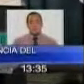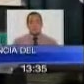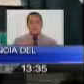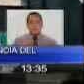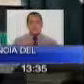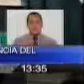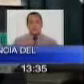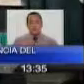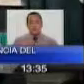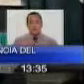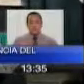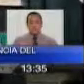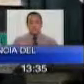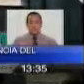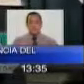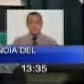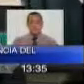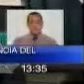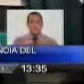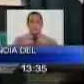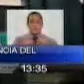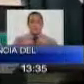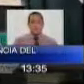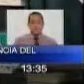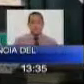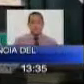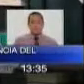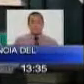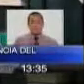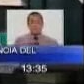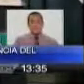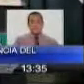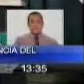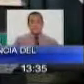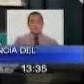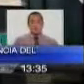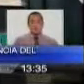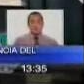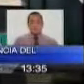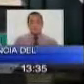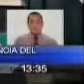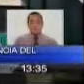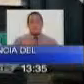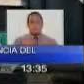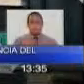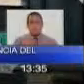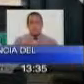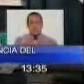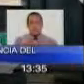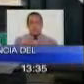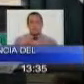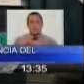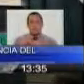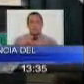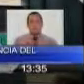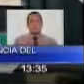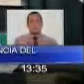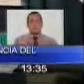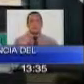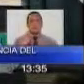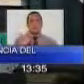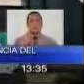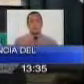el Ejecutivo y las autoridades judiciales, como lo han venido sosteniendo en diversas oportunidades, no